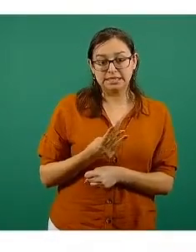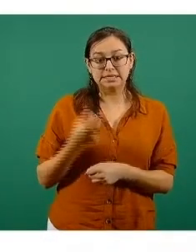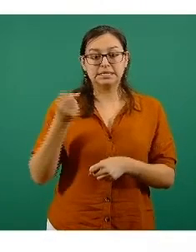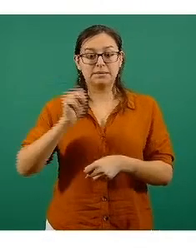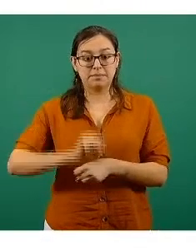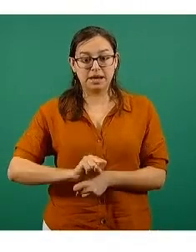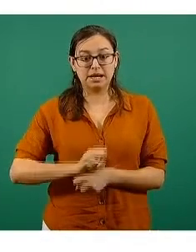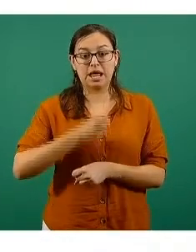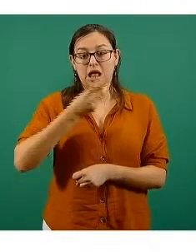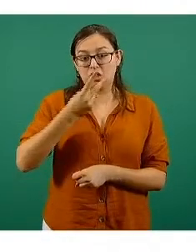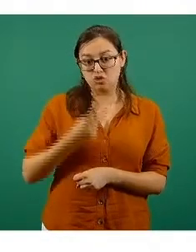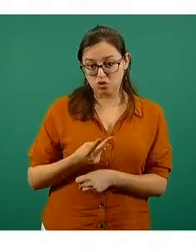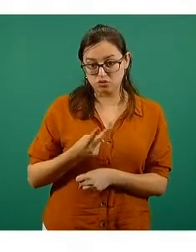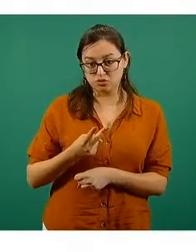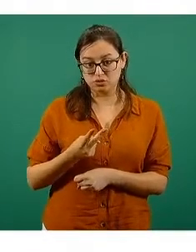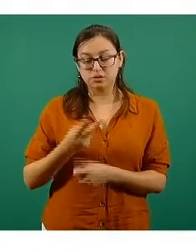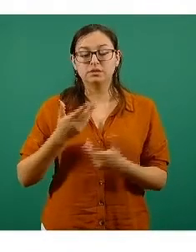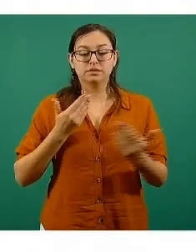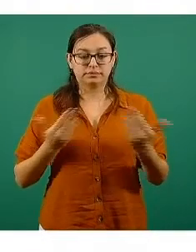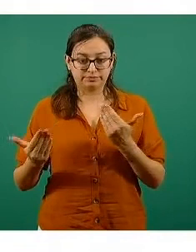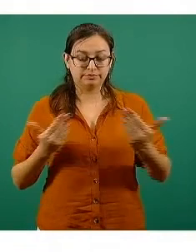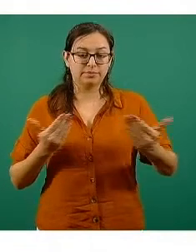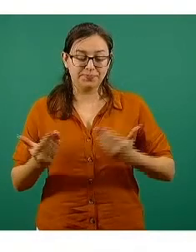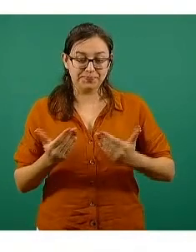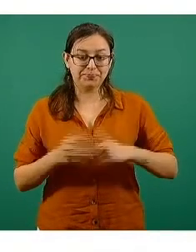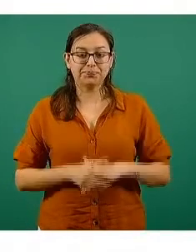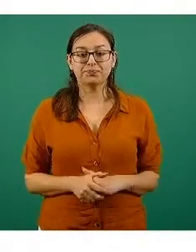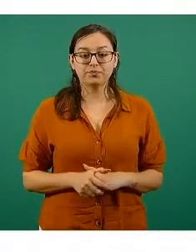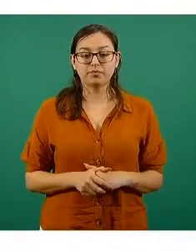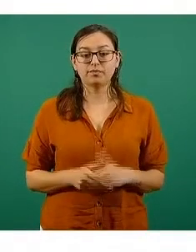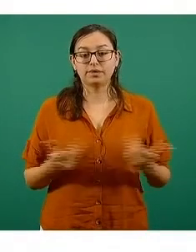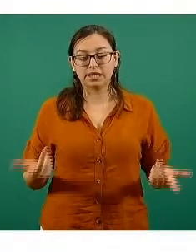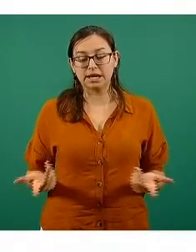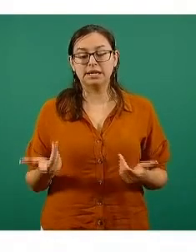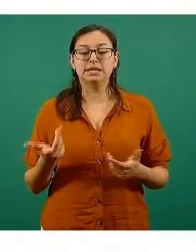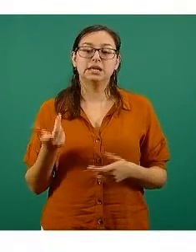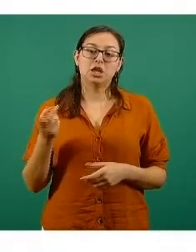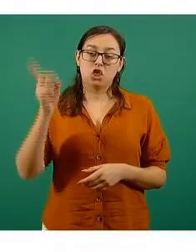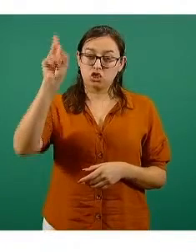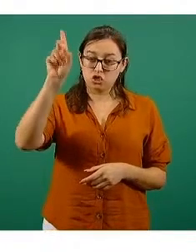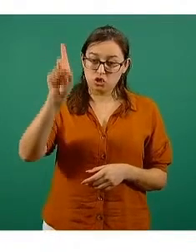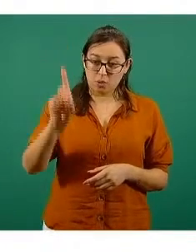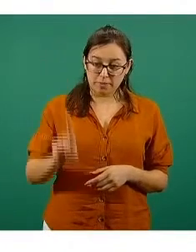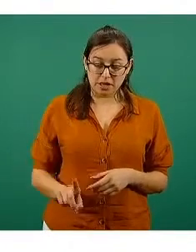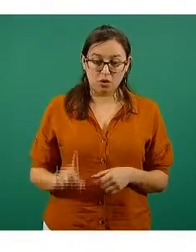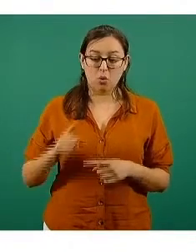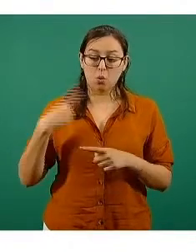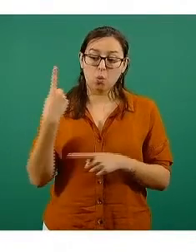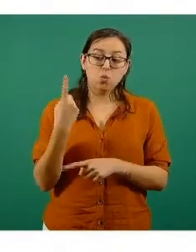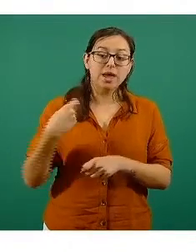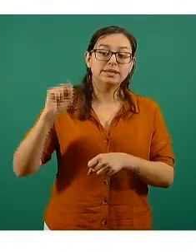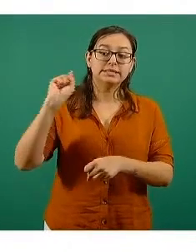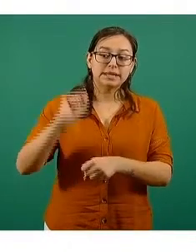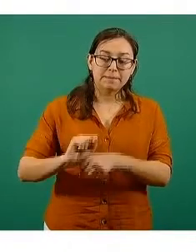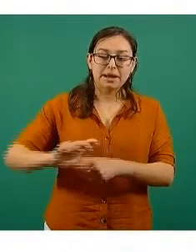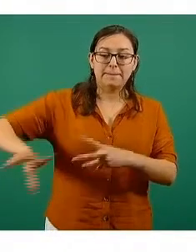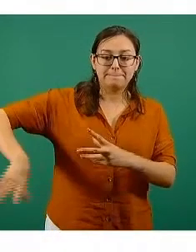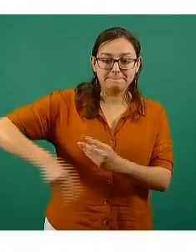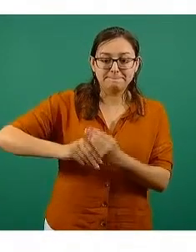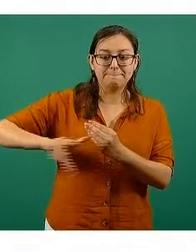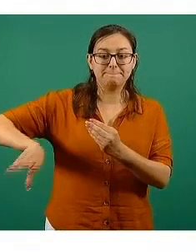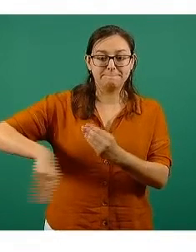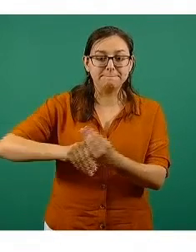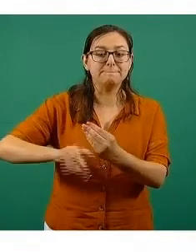2. Recuerden que cada domingo incrementamos una semana más en esta línea de tiempo de la curva epidemiológica,